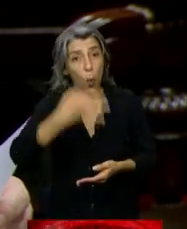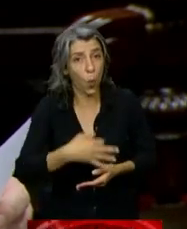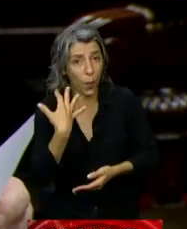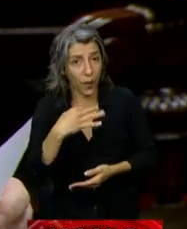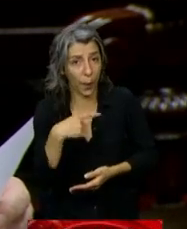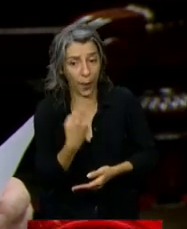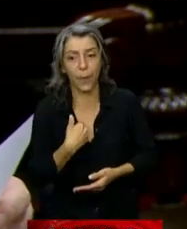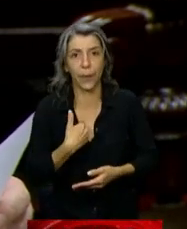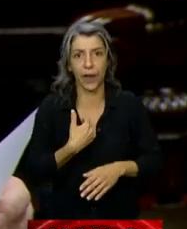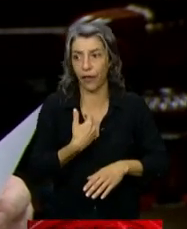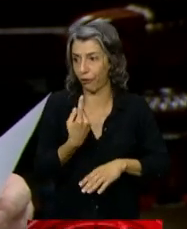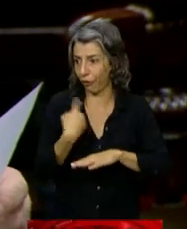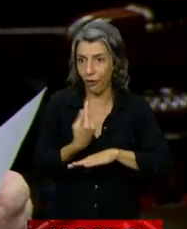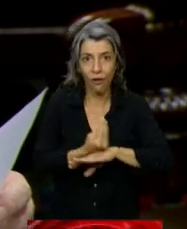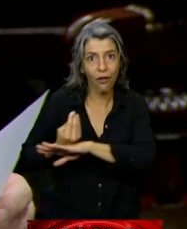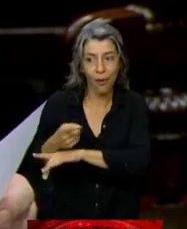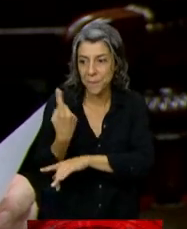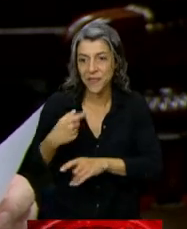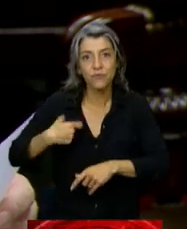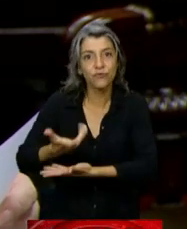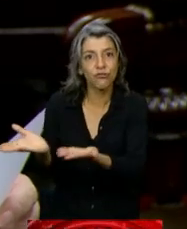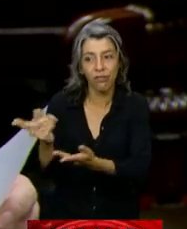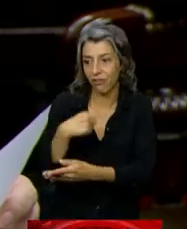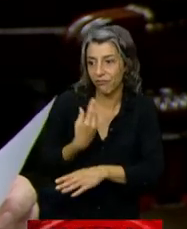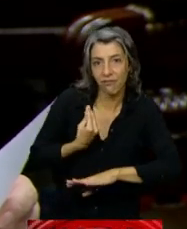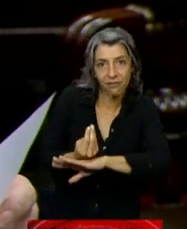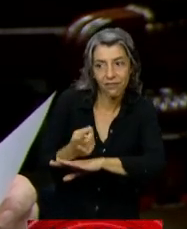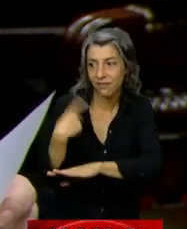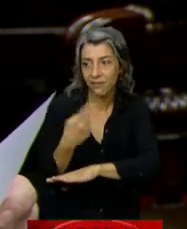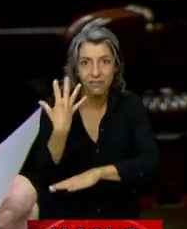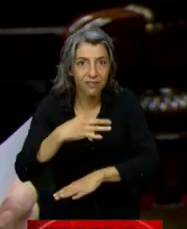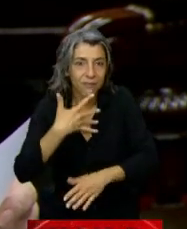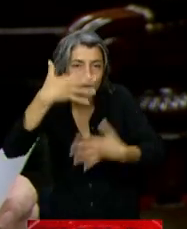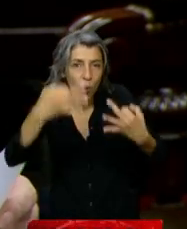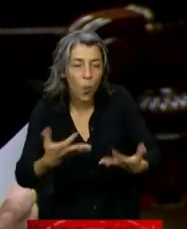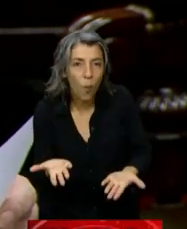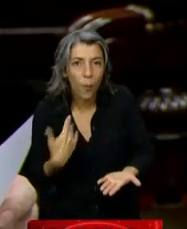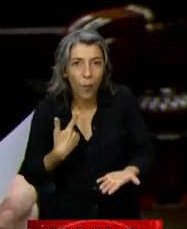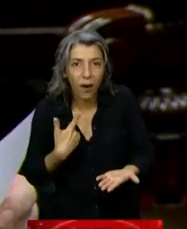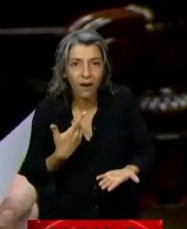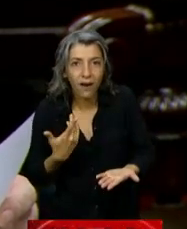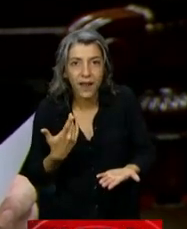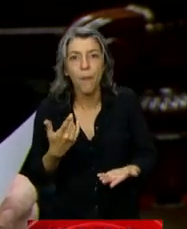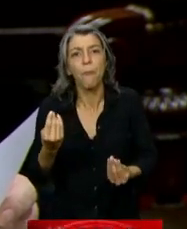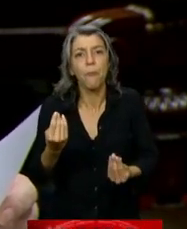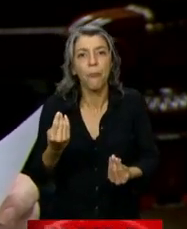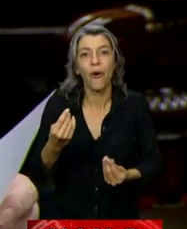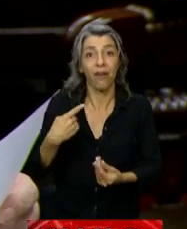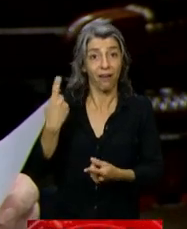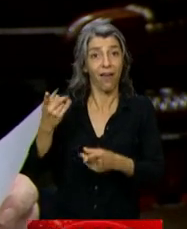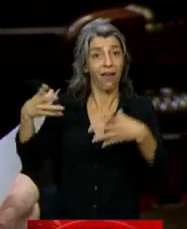nos debemos dejar influenciar por los poderes fácticos, porque ellos están muy a gusto de que aquí nos estemos dividiendo y